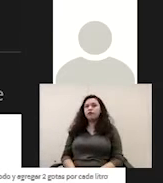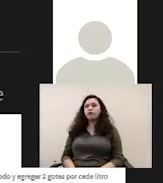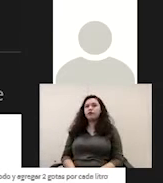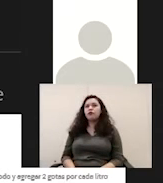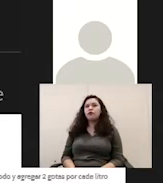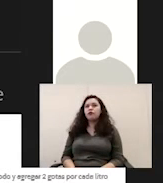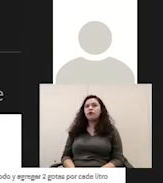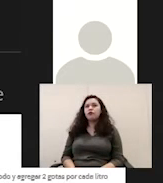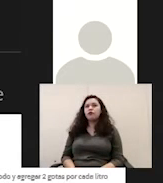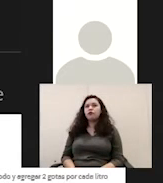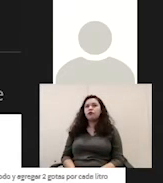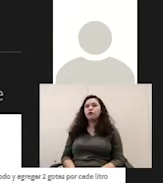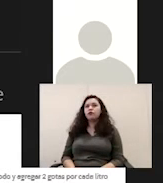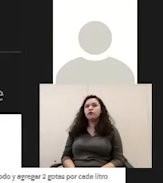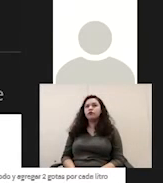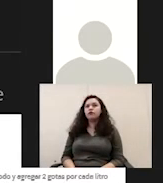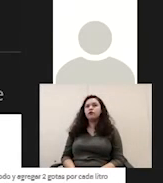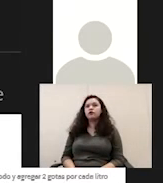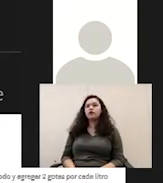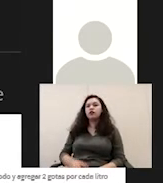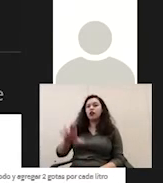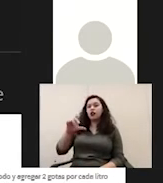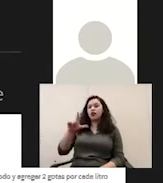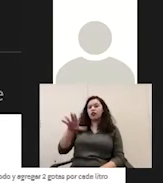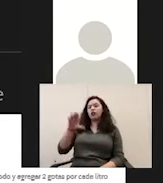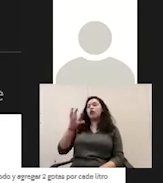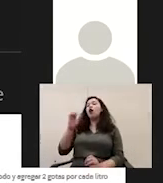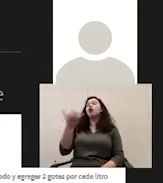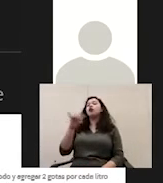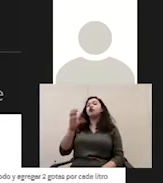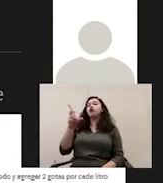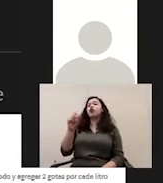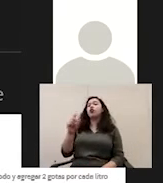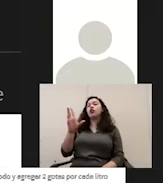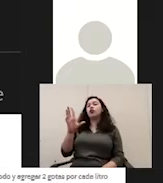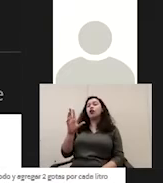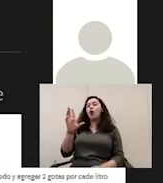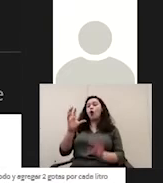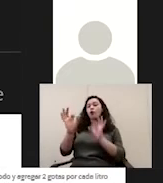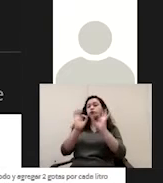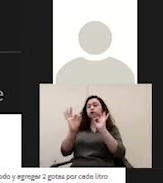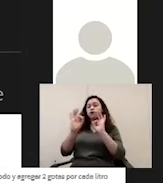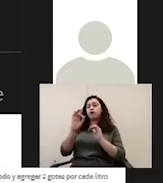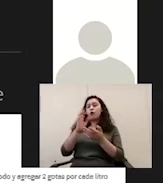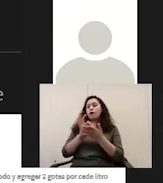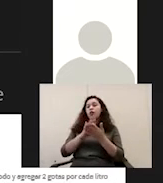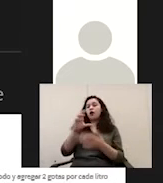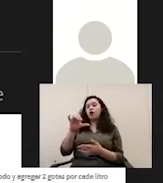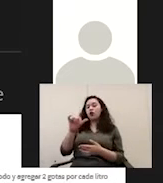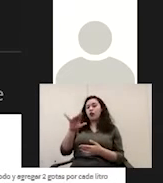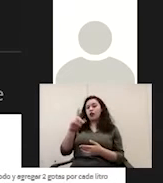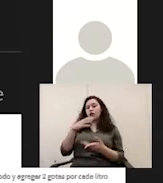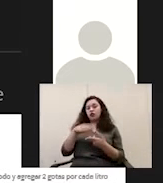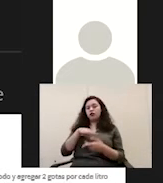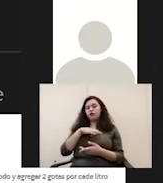con el cloro o con el yodo o con la plata coloidal y no se lleva a cabo una desinfección correcta